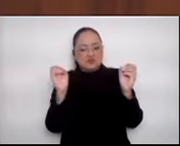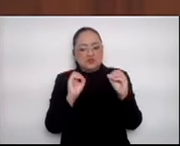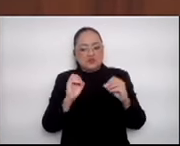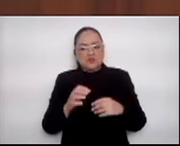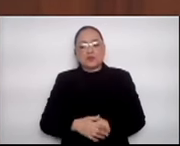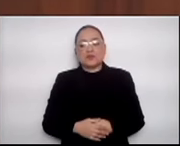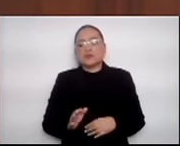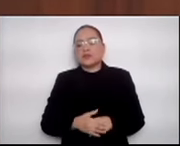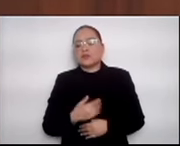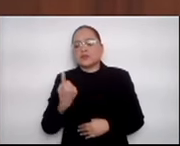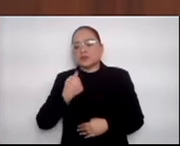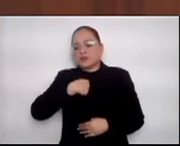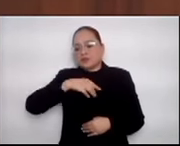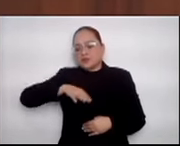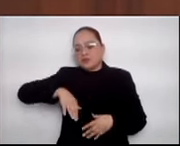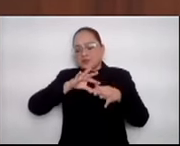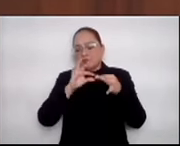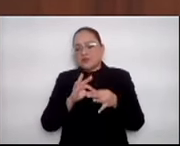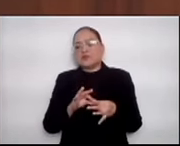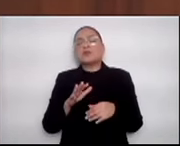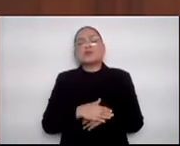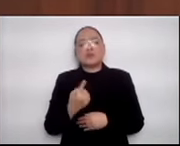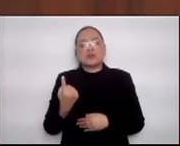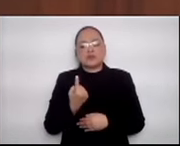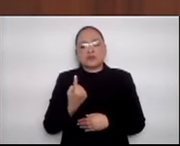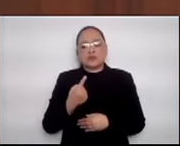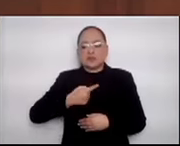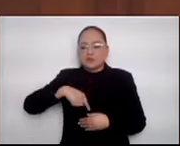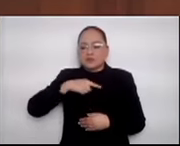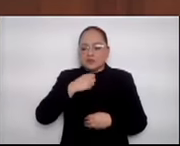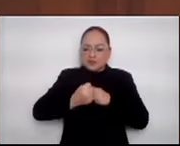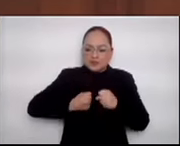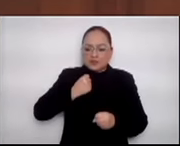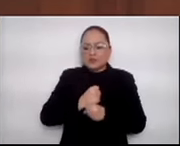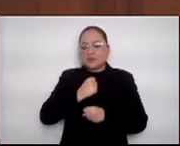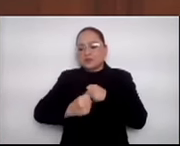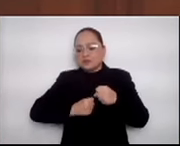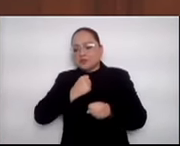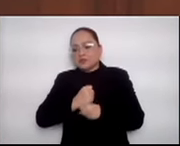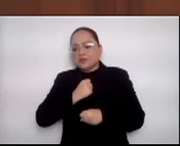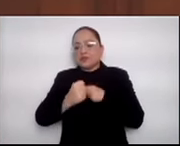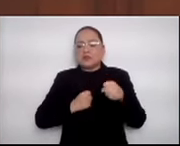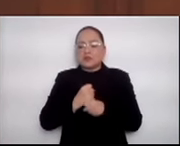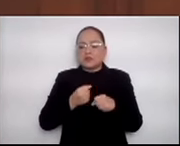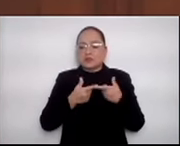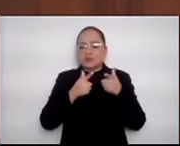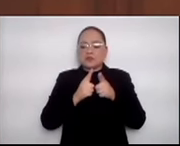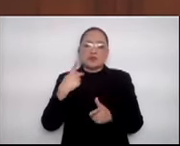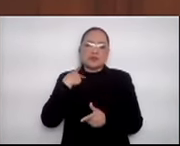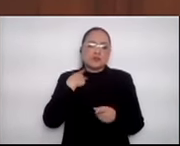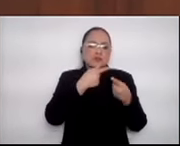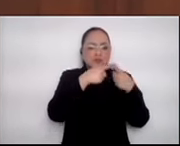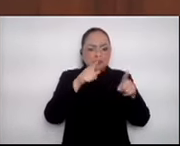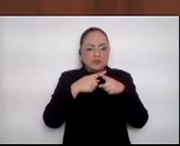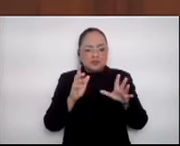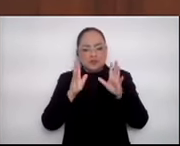anterior porque desde hace años de lucha por diferentes expresiones políticas se logró el